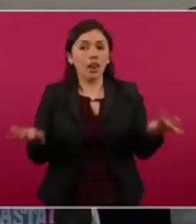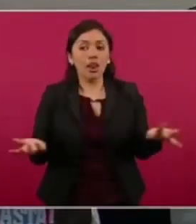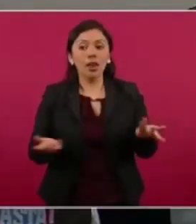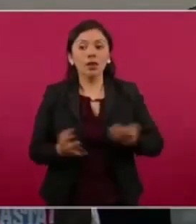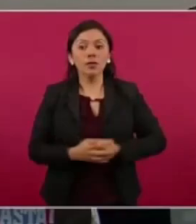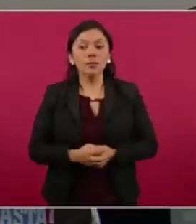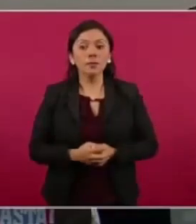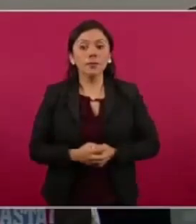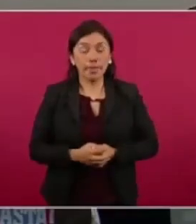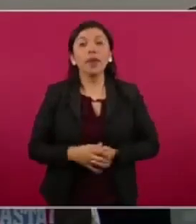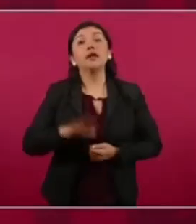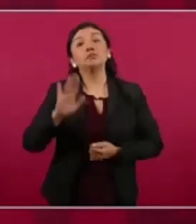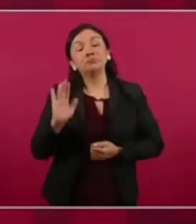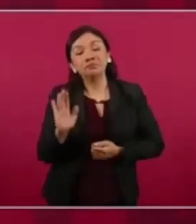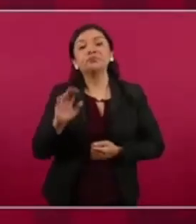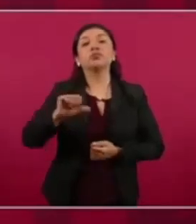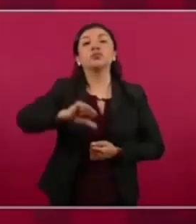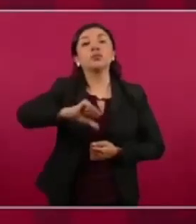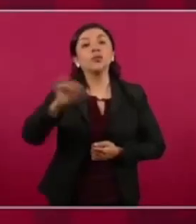Y en el caso de los